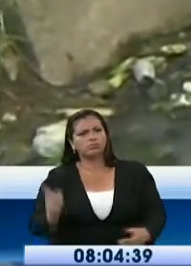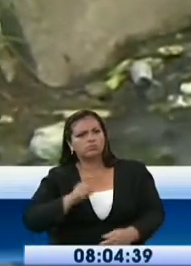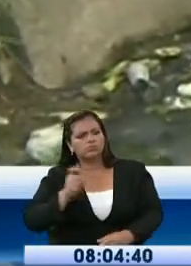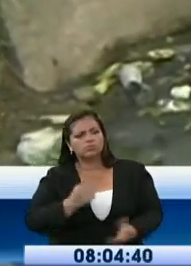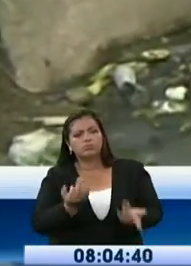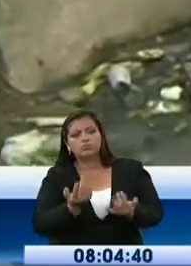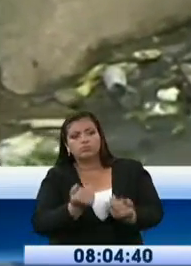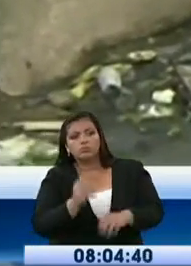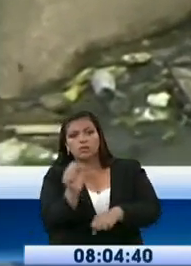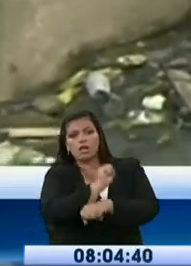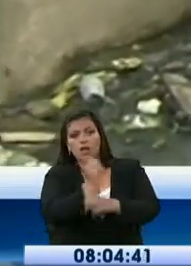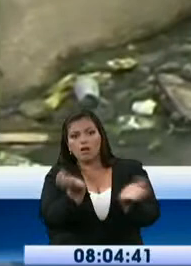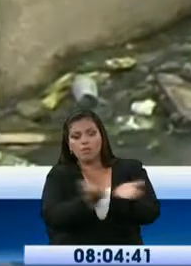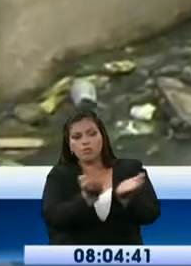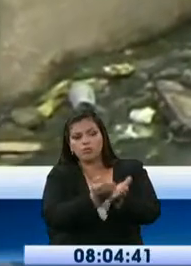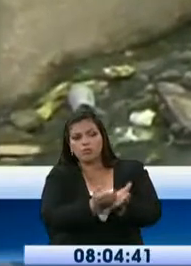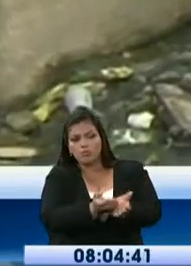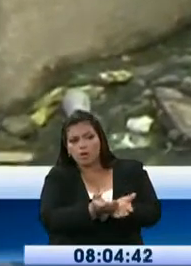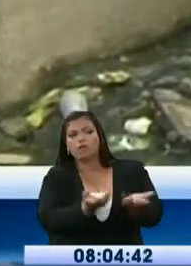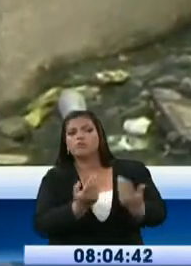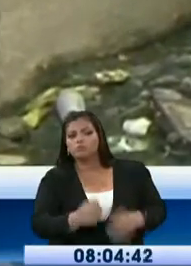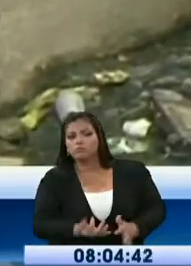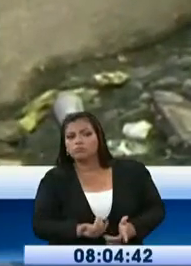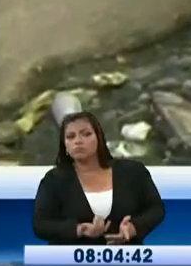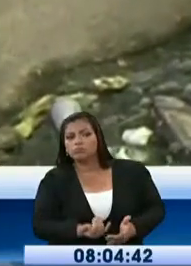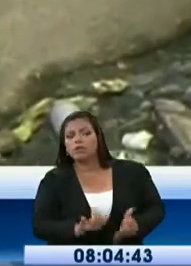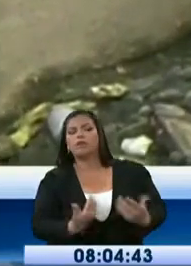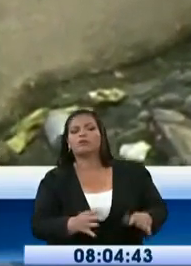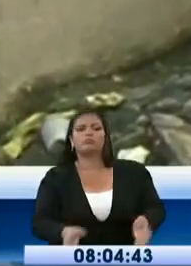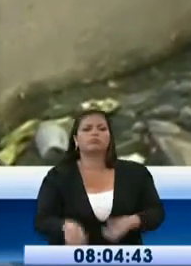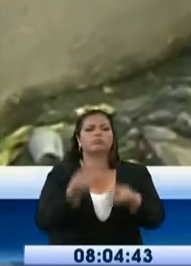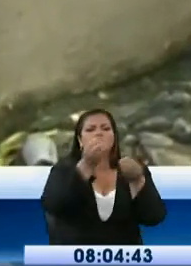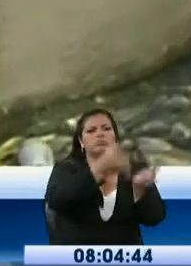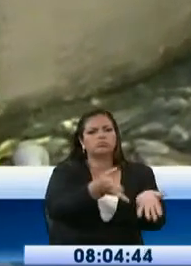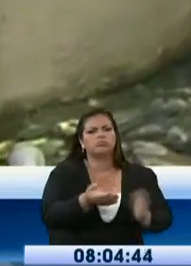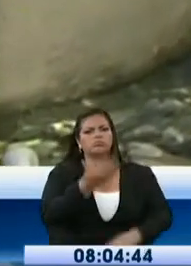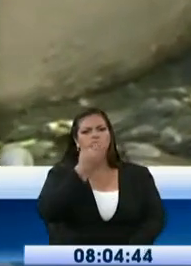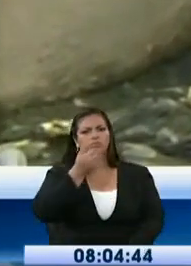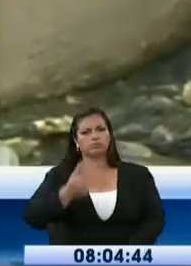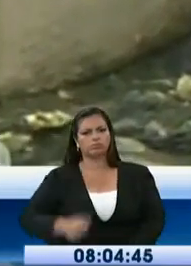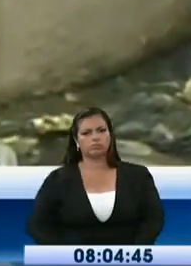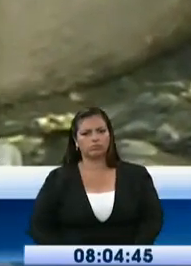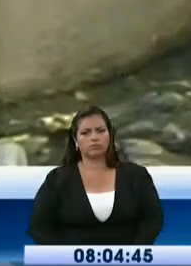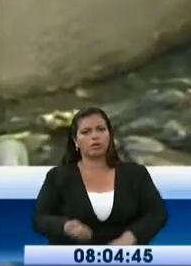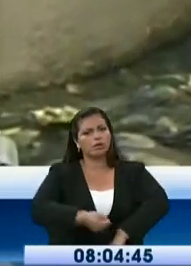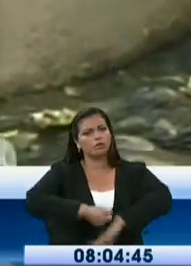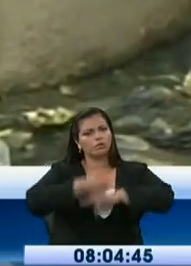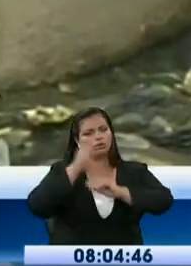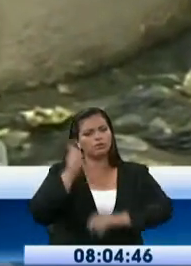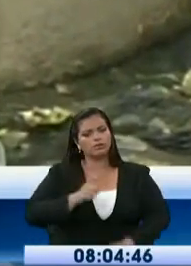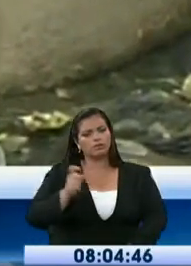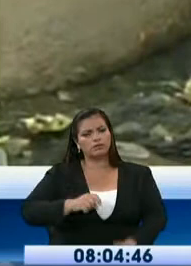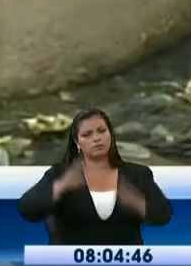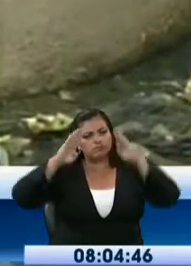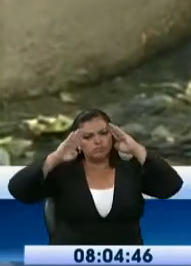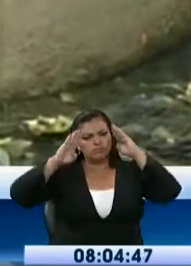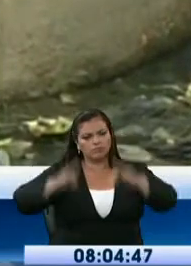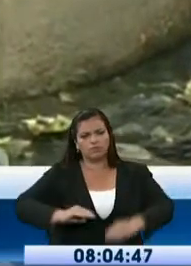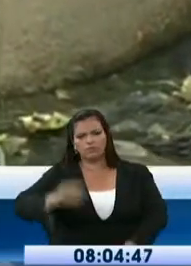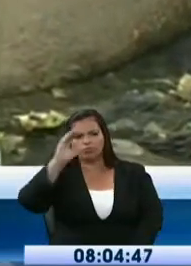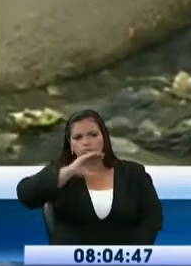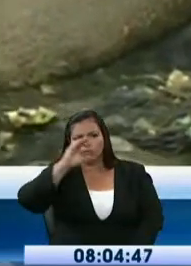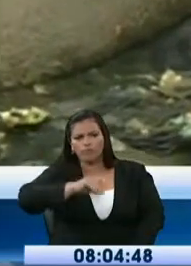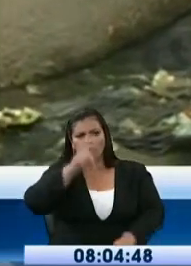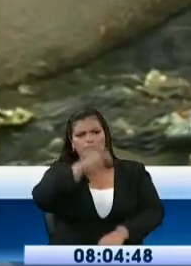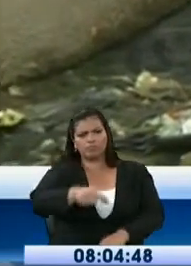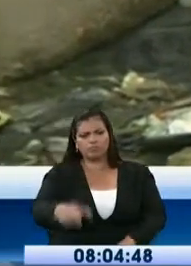basura para entregar la basura a los carros. Entonces yo quería, digamos, que las autoridades se pongan, digamos, un poquito más de empeño y tratan, digamos, de buscar a las personas, de capturar